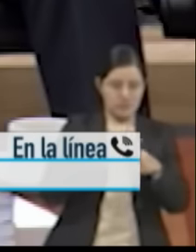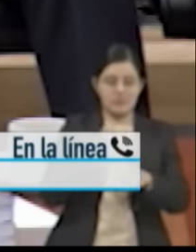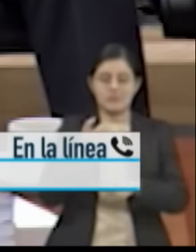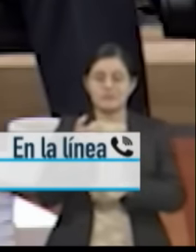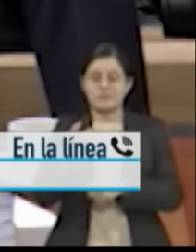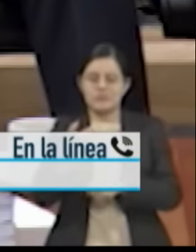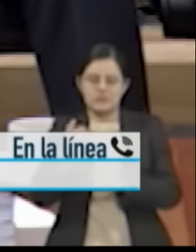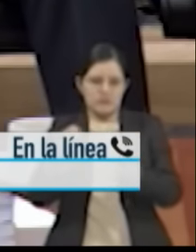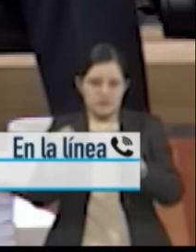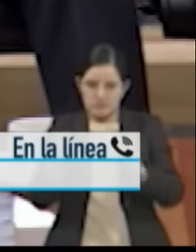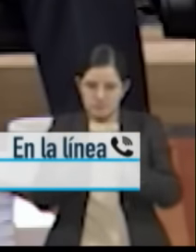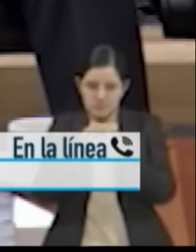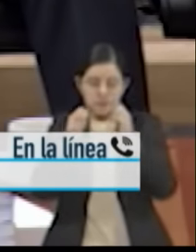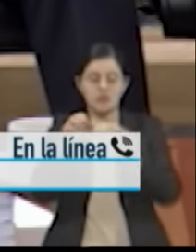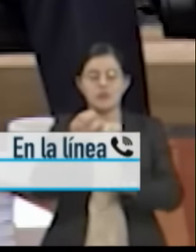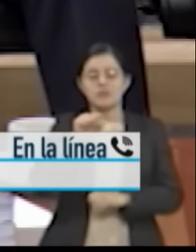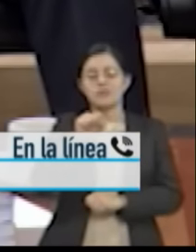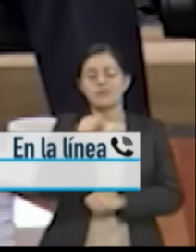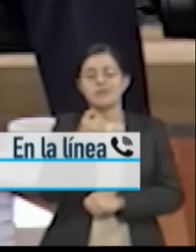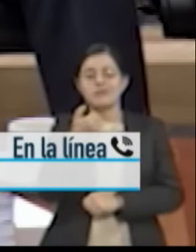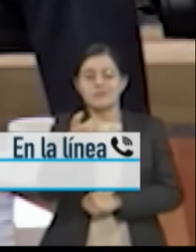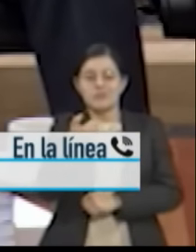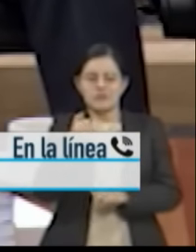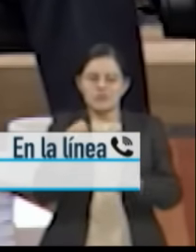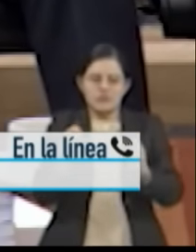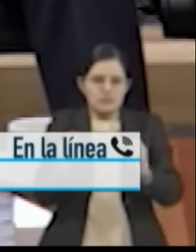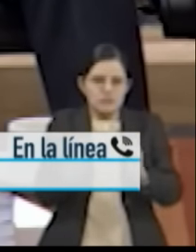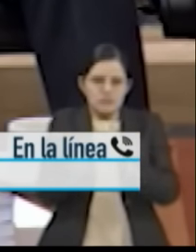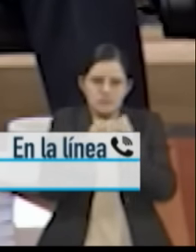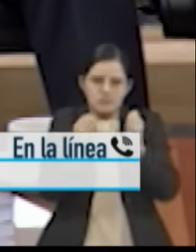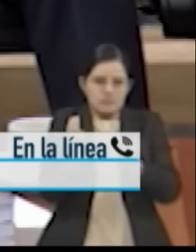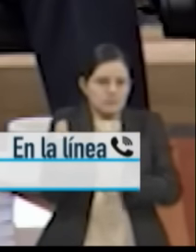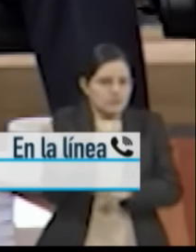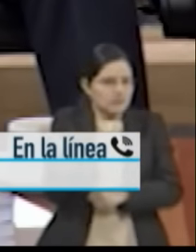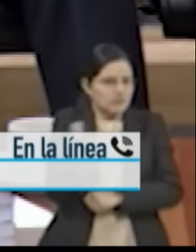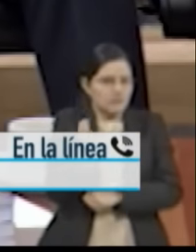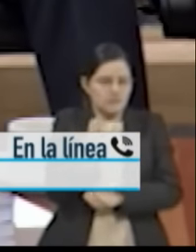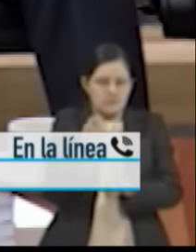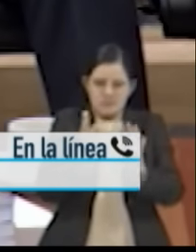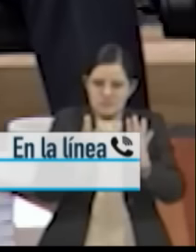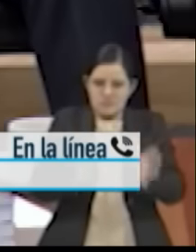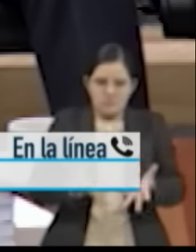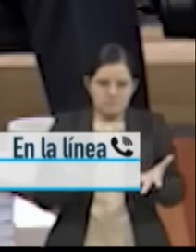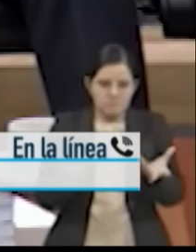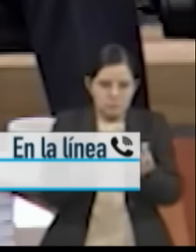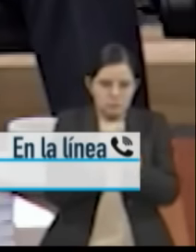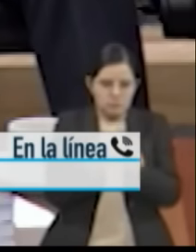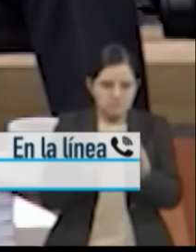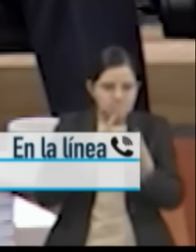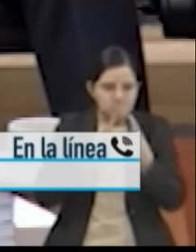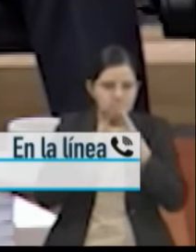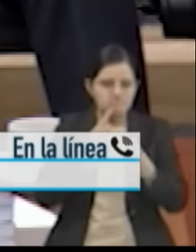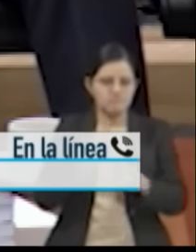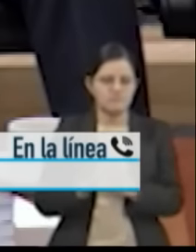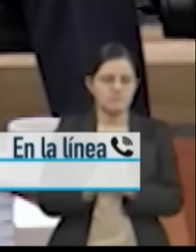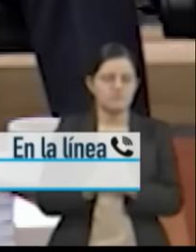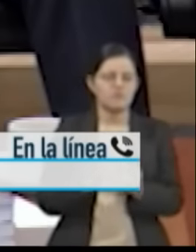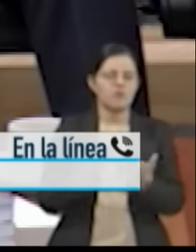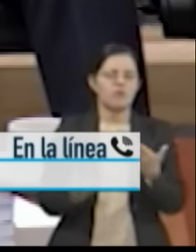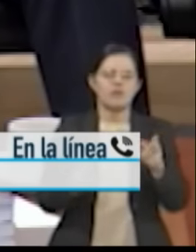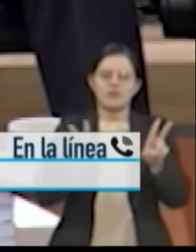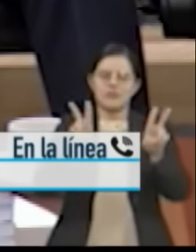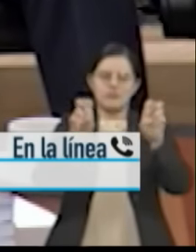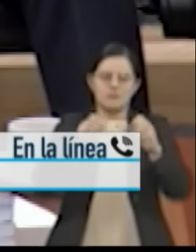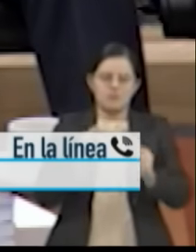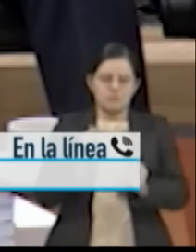esto. Exactamente, exacto. Okay. Pero si a mí me dicen, ¿no?, y me están acusando de que soy corrupto o corrupta, pues yo tengo todo el derecho de